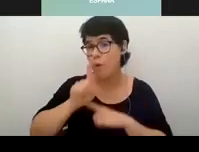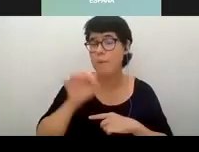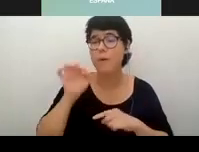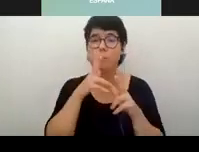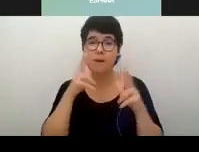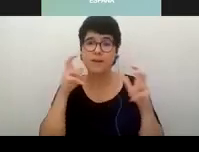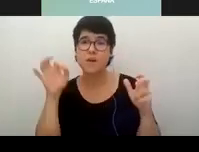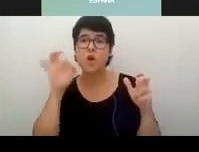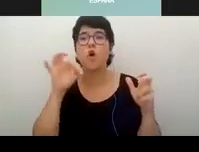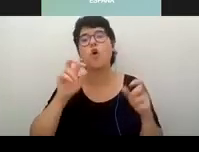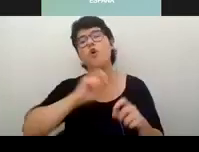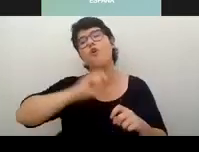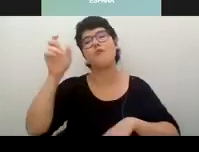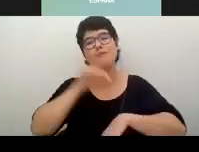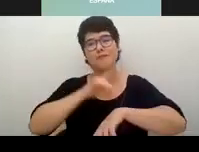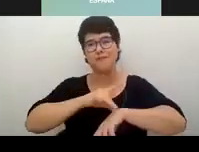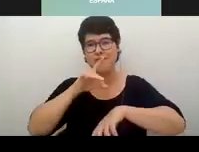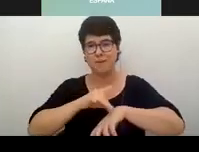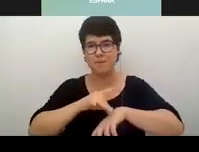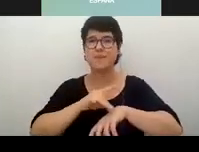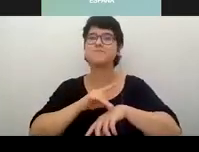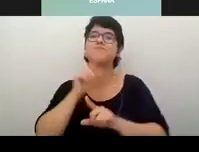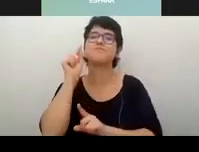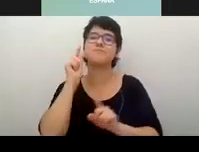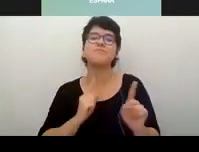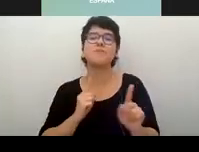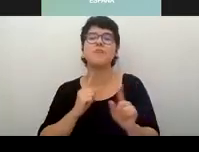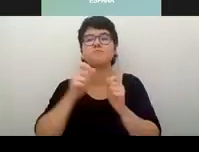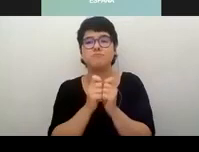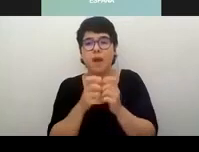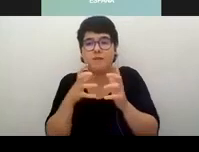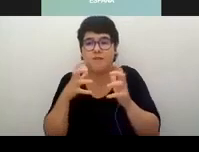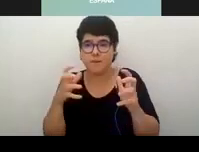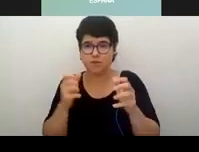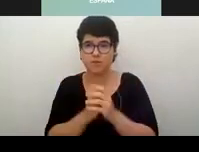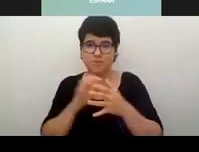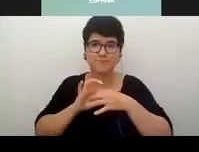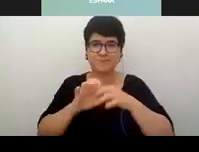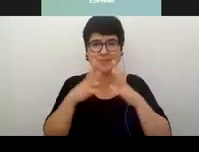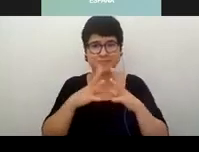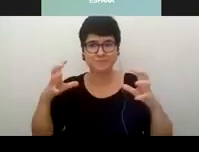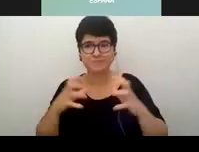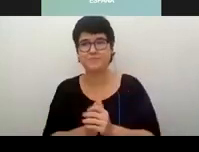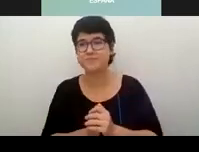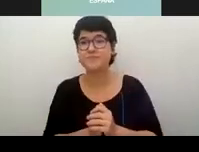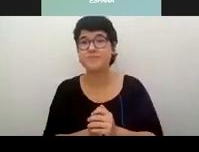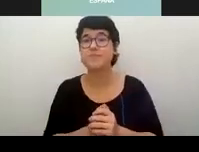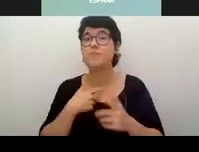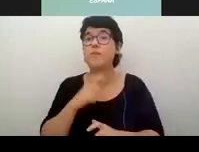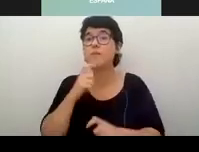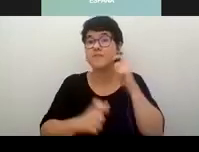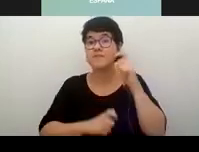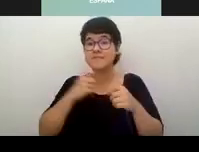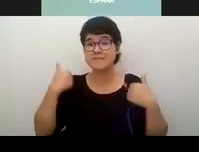patologías proinflamatorias. Una microbiota diversa, como veis aquí, con una adecuada proporción de bacterias beneficiosas influye en el